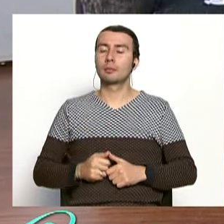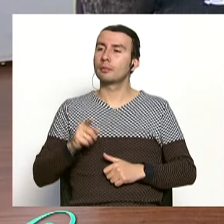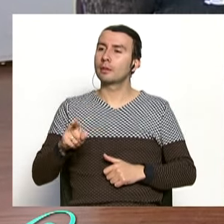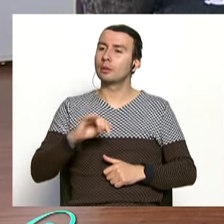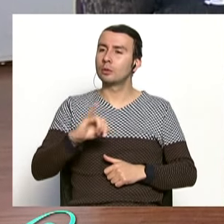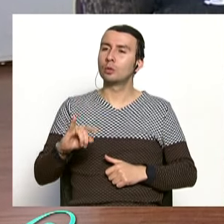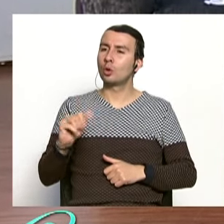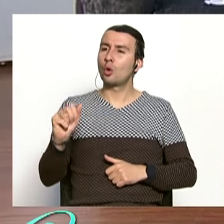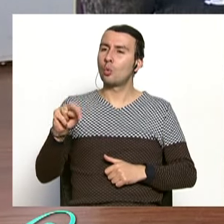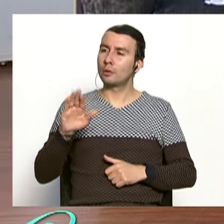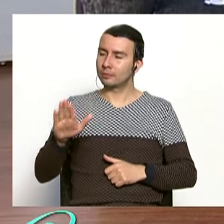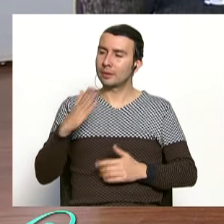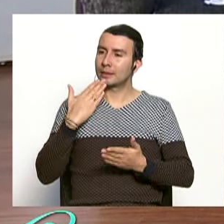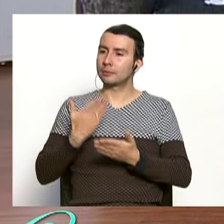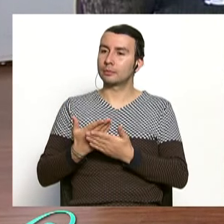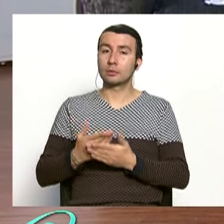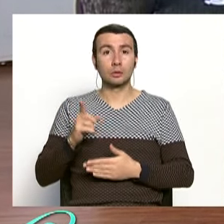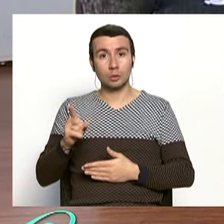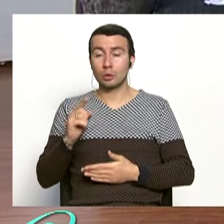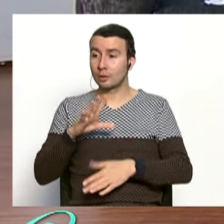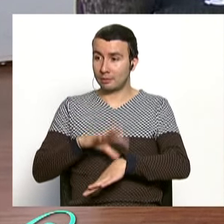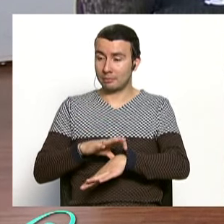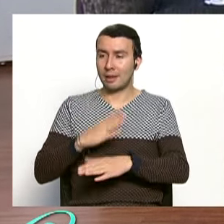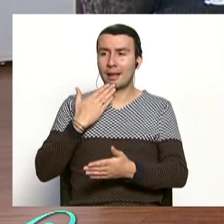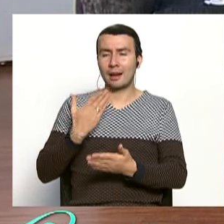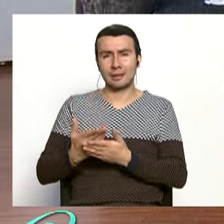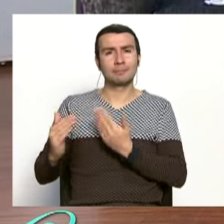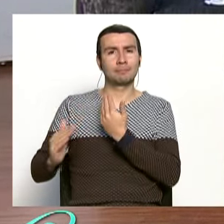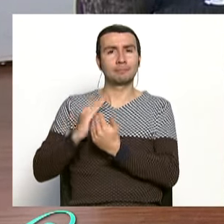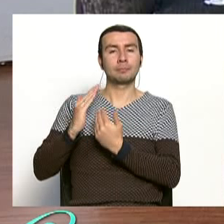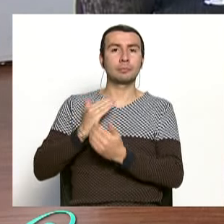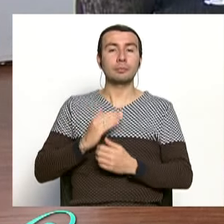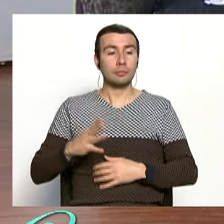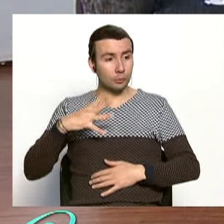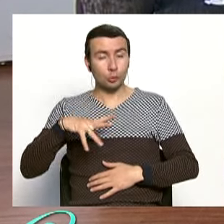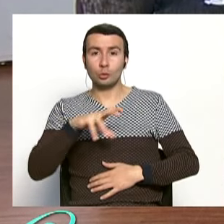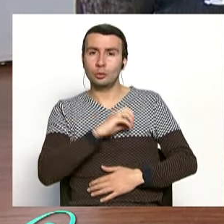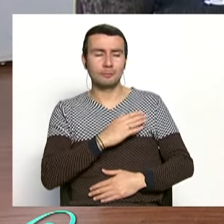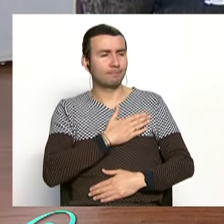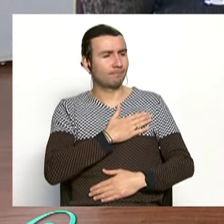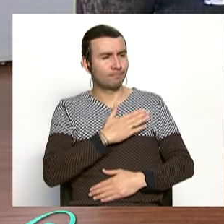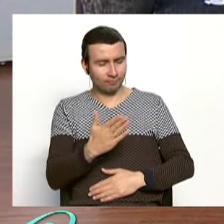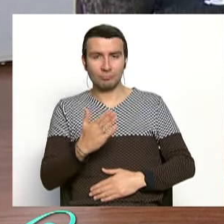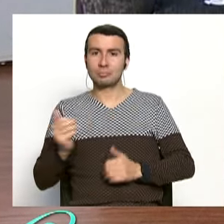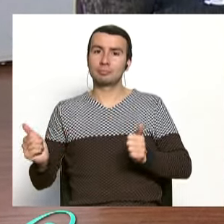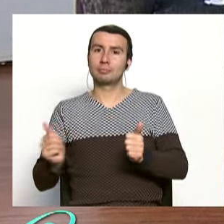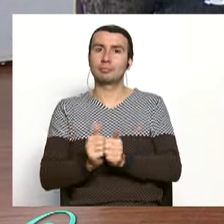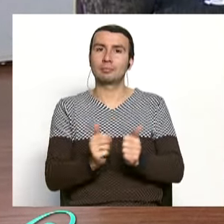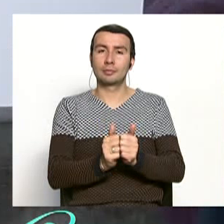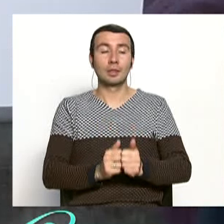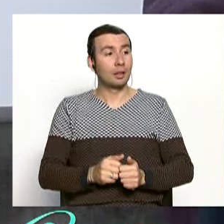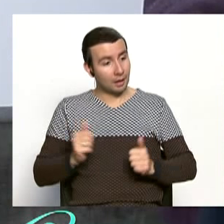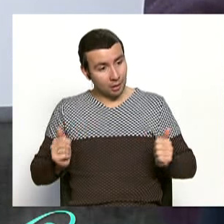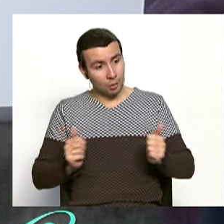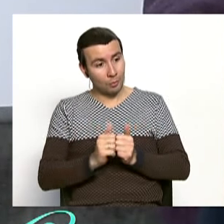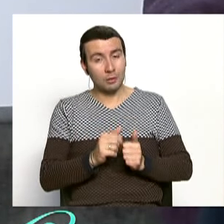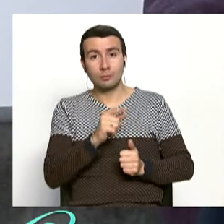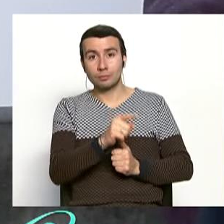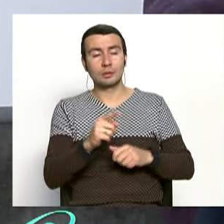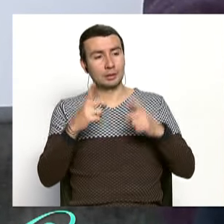Diego Muchas gracias Doctor Rojas Mil gracias por su invitación eh para nosotros Fue un gusto poderlo acompañar y acompañar a sus